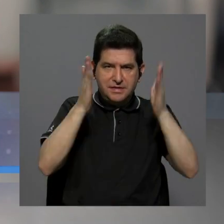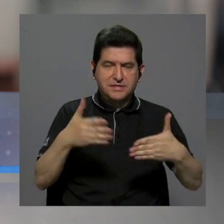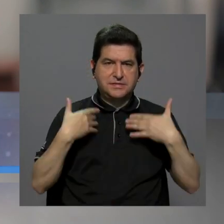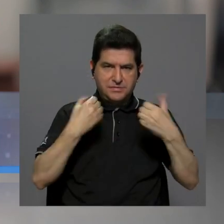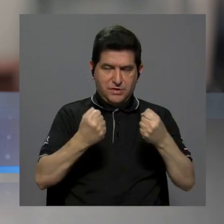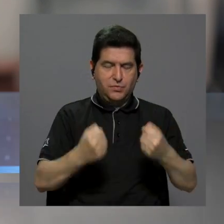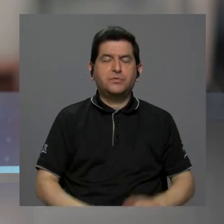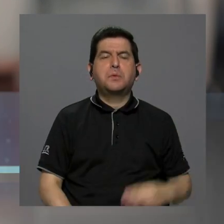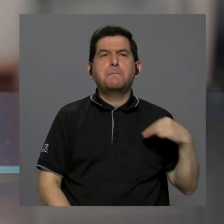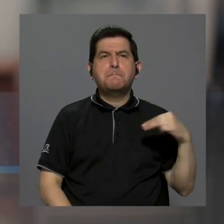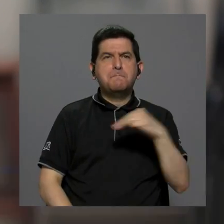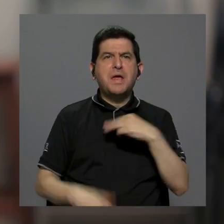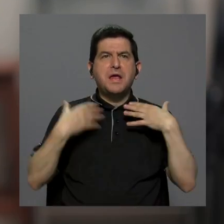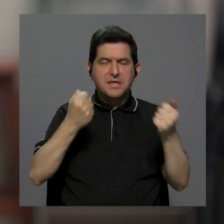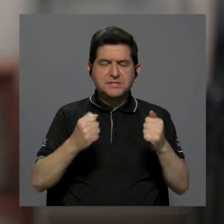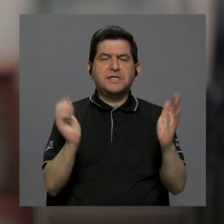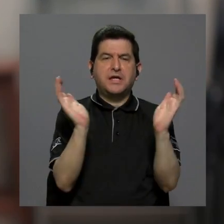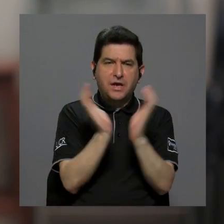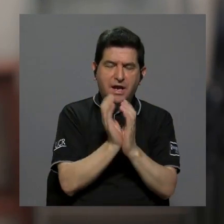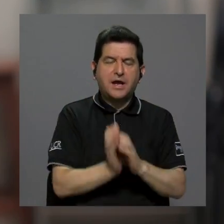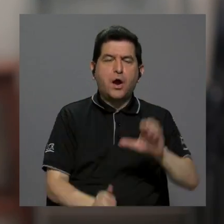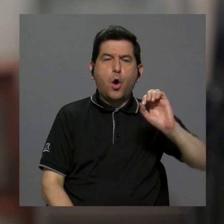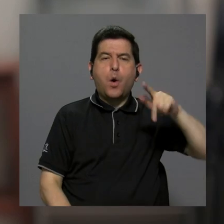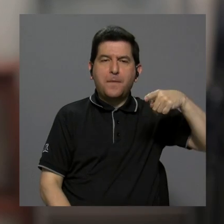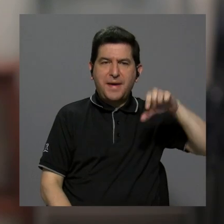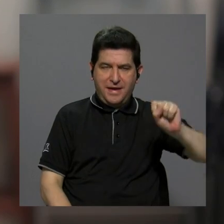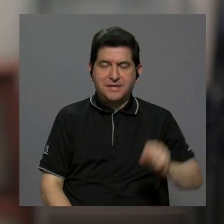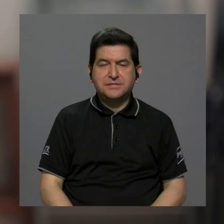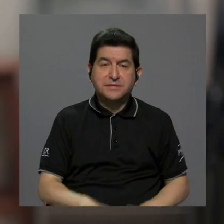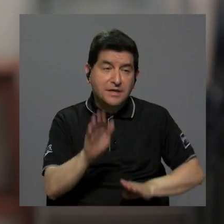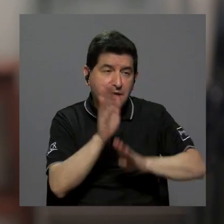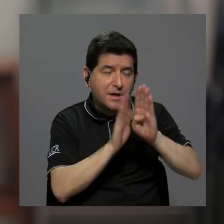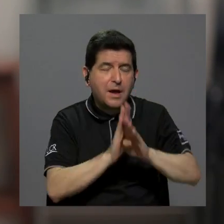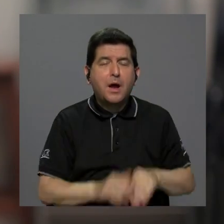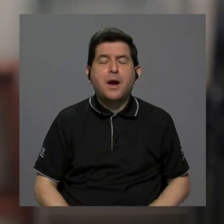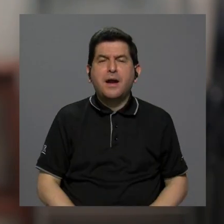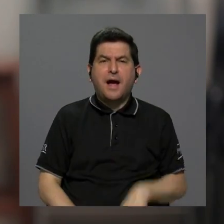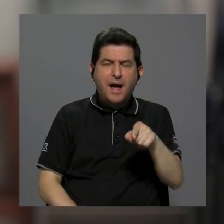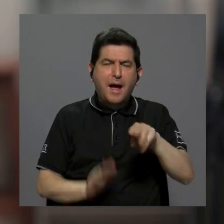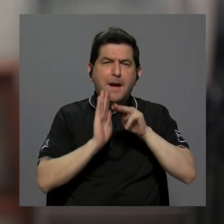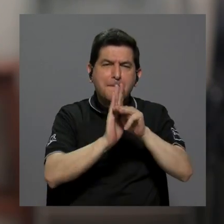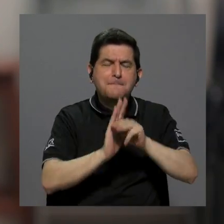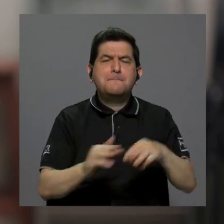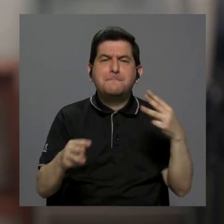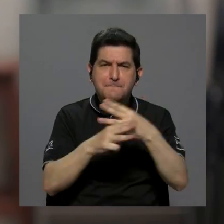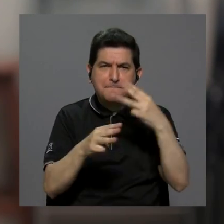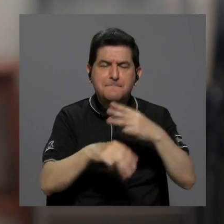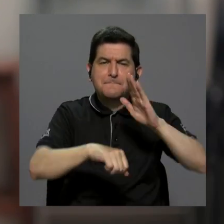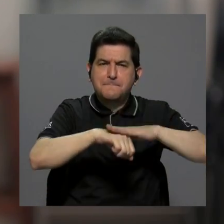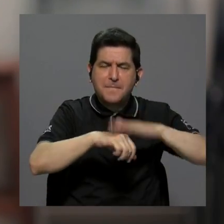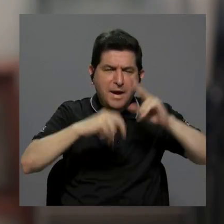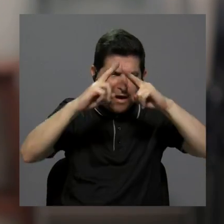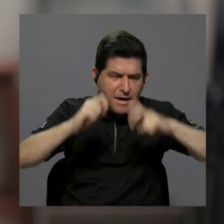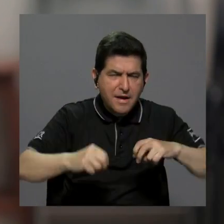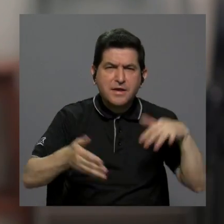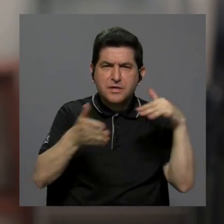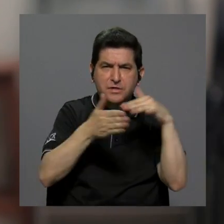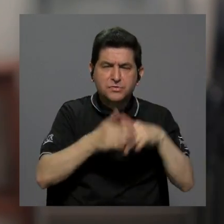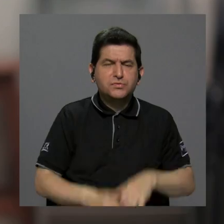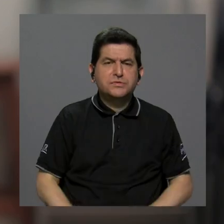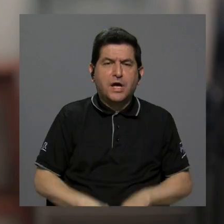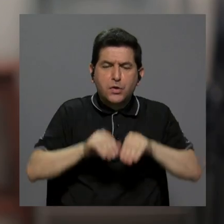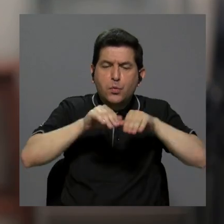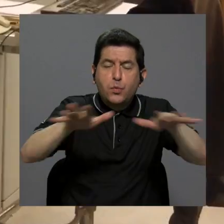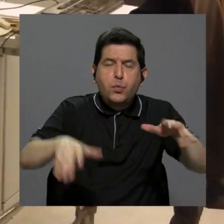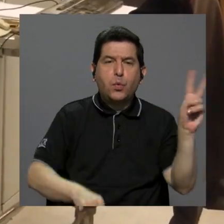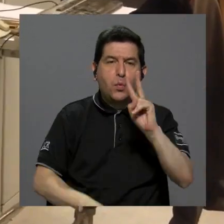con el Ministerio de Salud y con Caja y con OPS, para el desarrollo de modelos matemáticos que permitieran analizar y estudiar la transmisión del